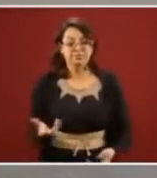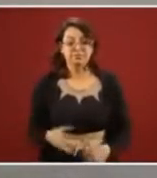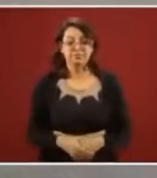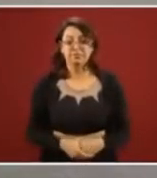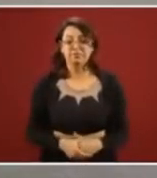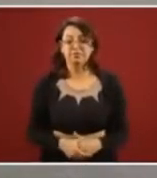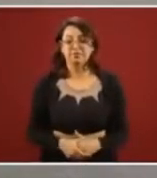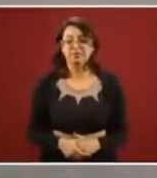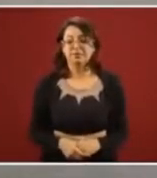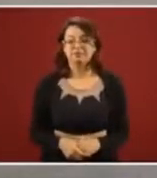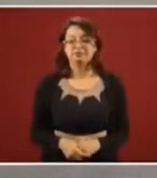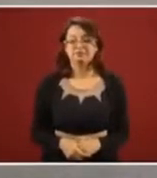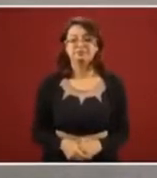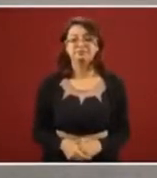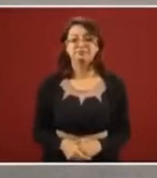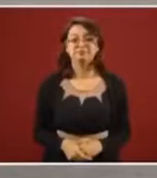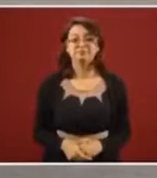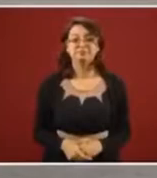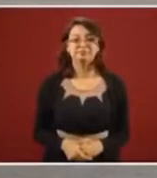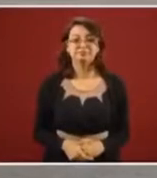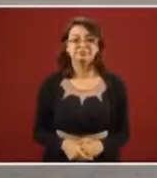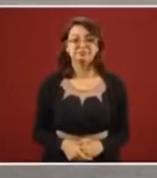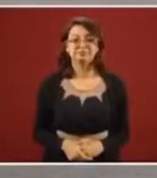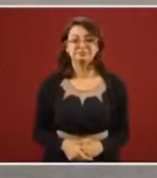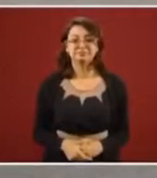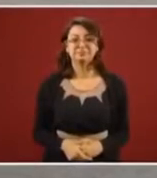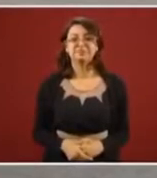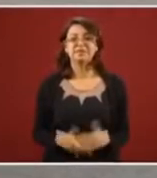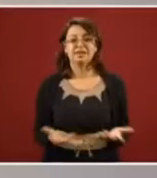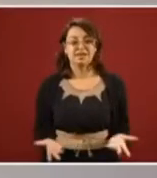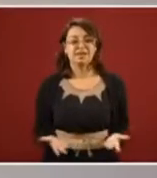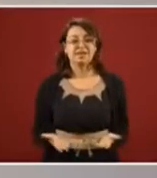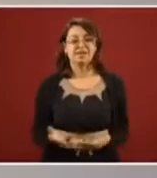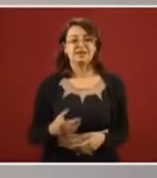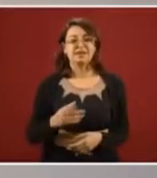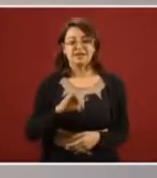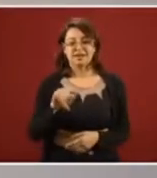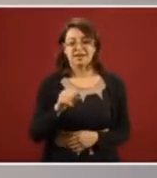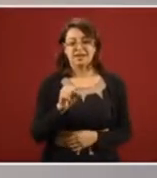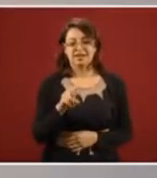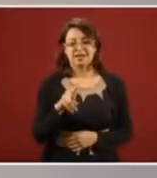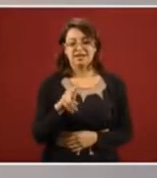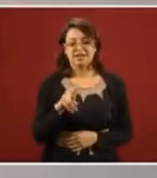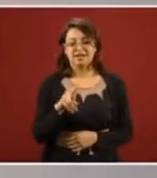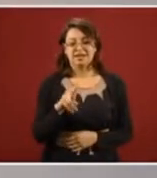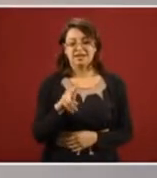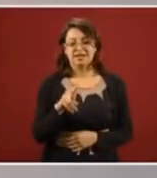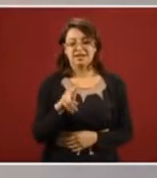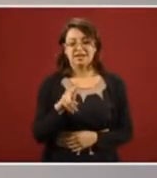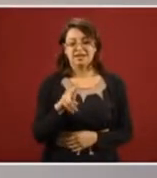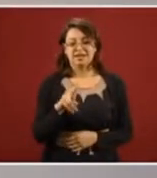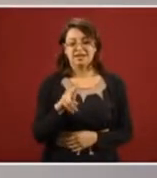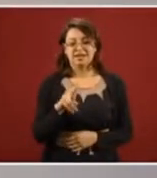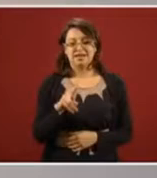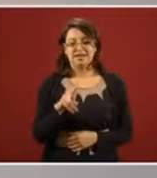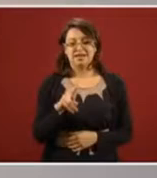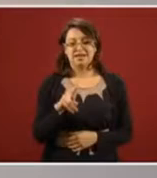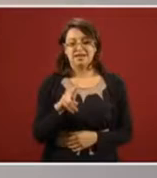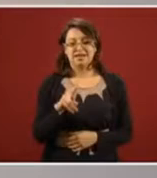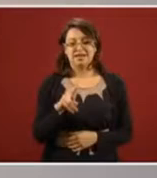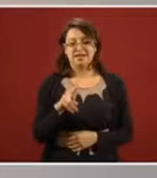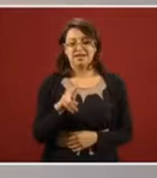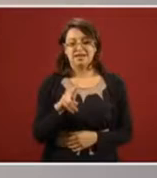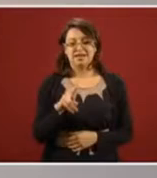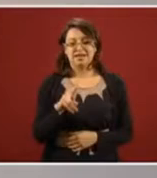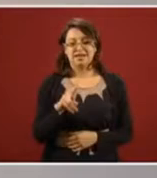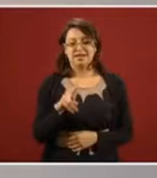vamos a a que jesús nos informe si dices a alguien a